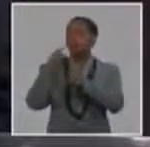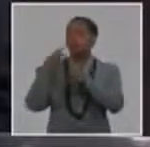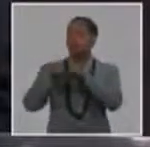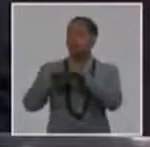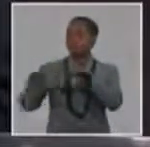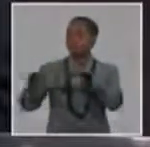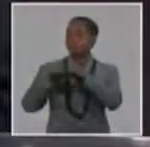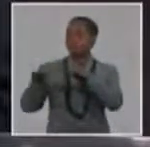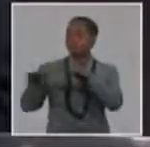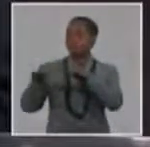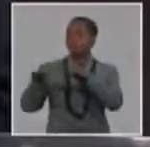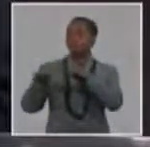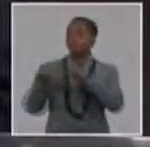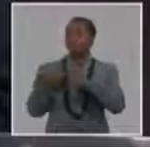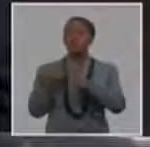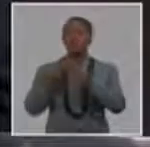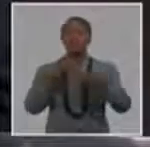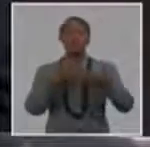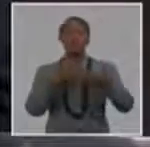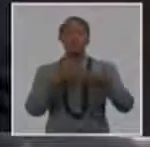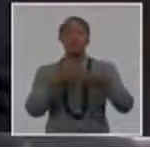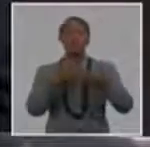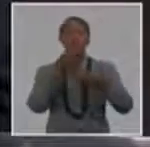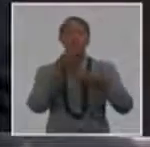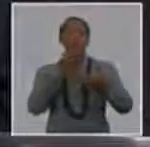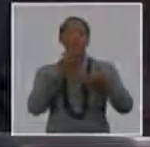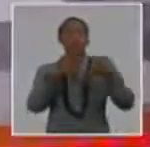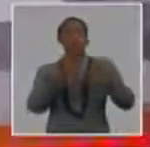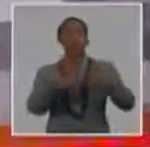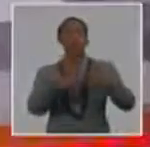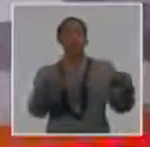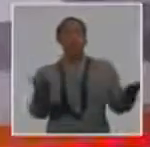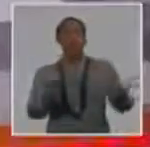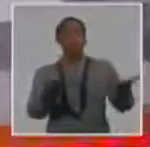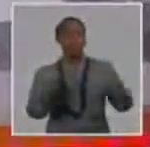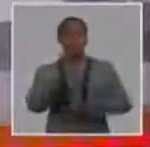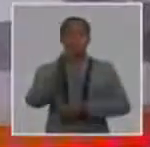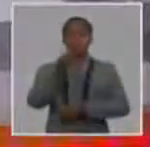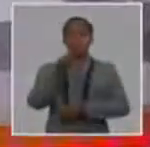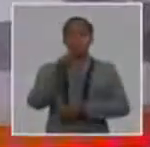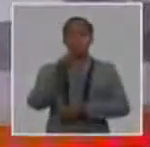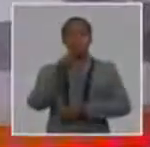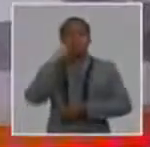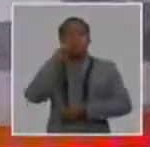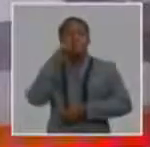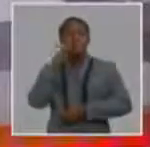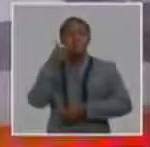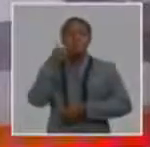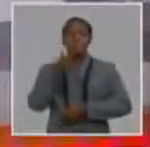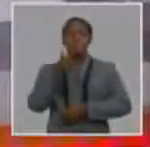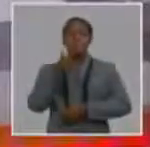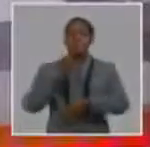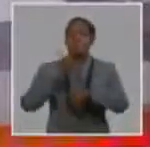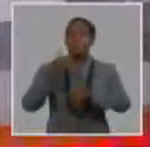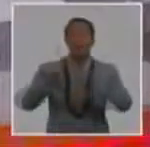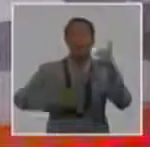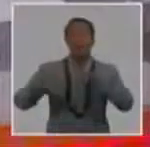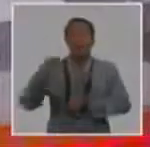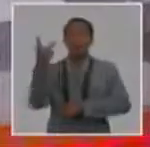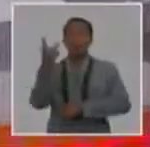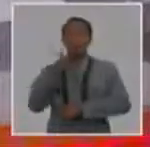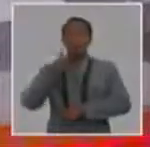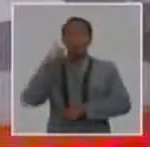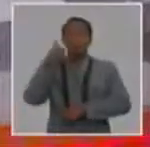del reordenamiento Monetario y cambiario. monetario. Es decir, esto ahora se incrementa, estos parámetros cambian, ¿no? Se